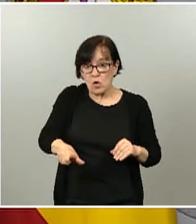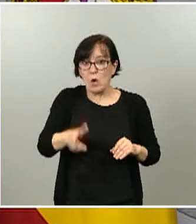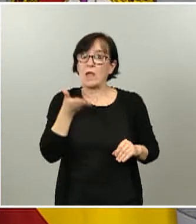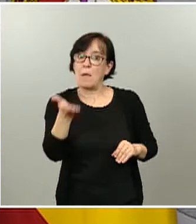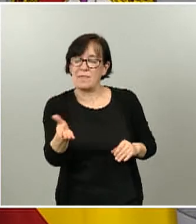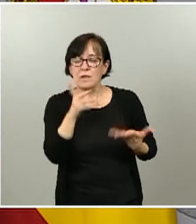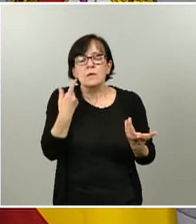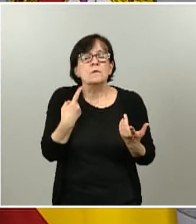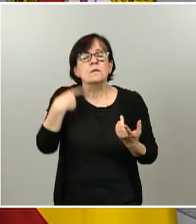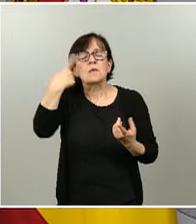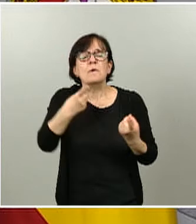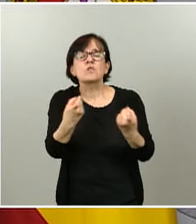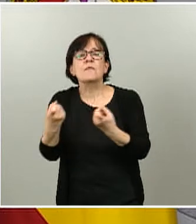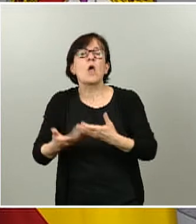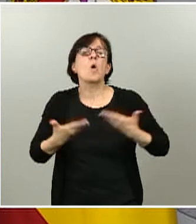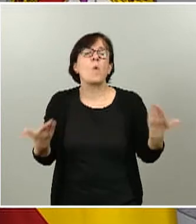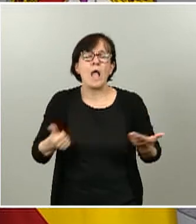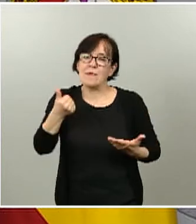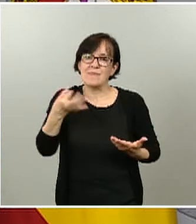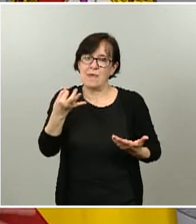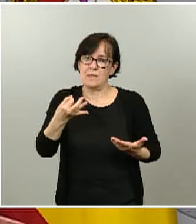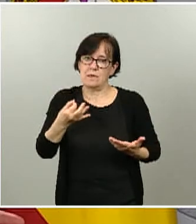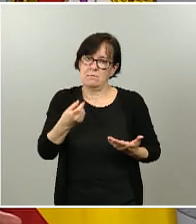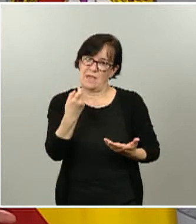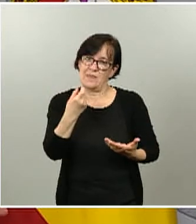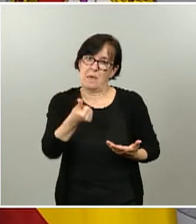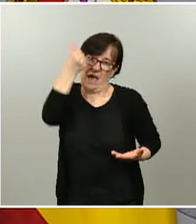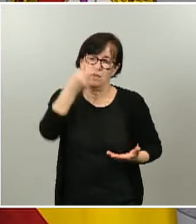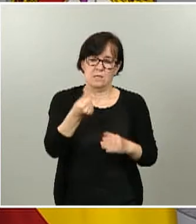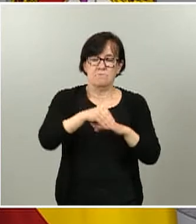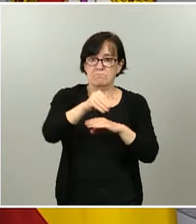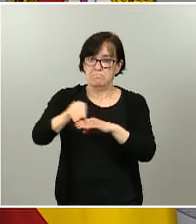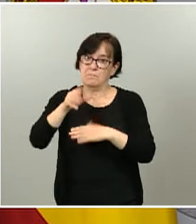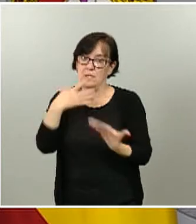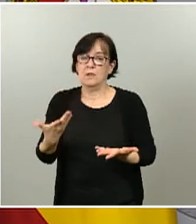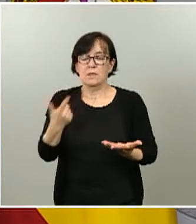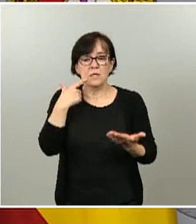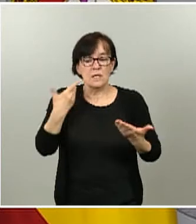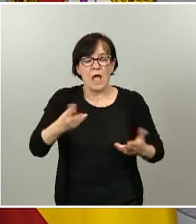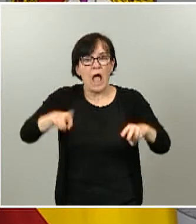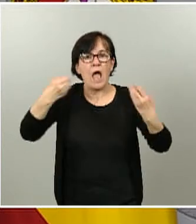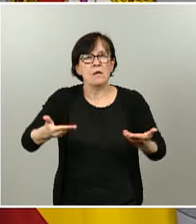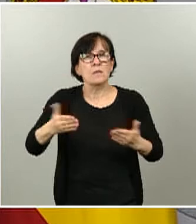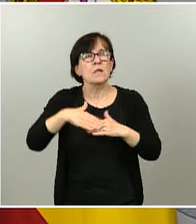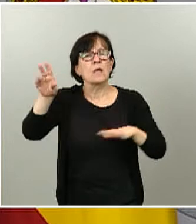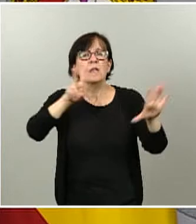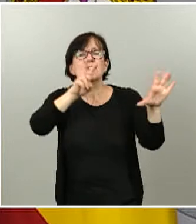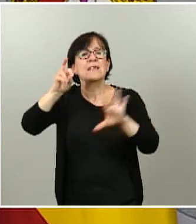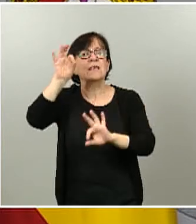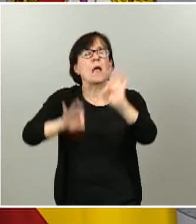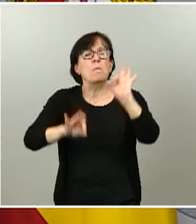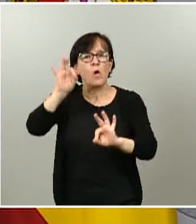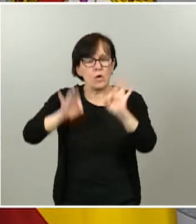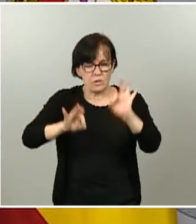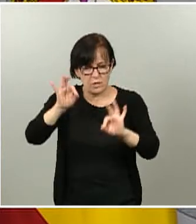necesidades de mayor liquidez que existen en el mercado y he dado los datos actualizados de que más del 70% de los